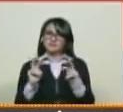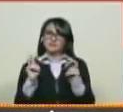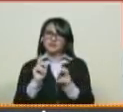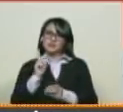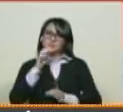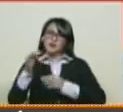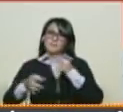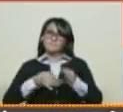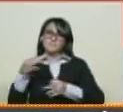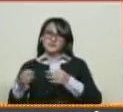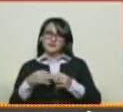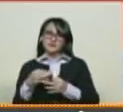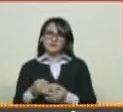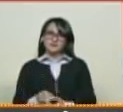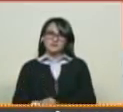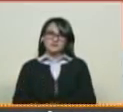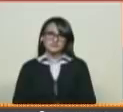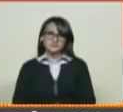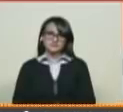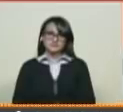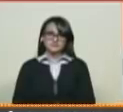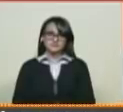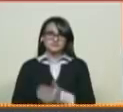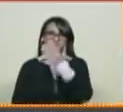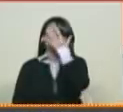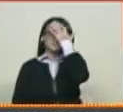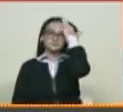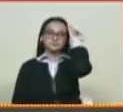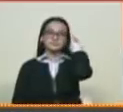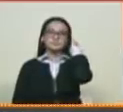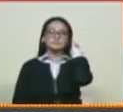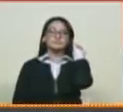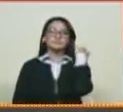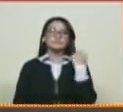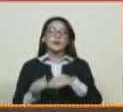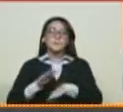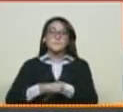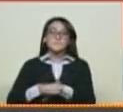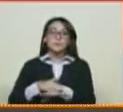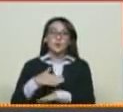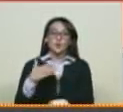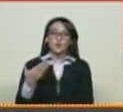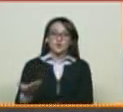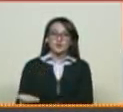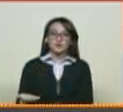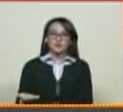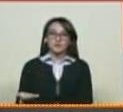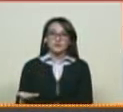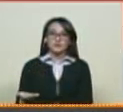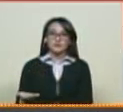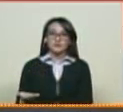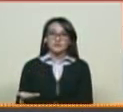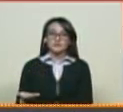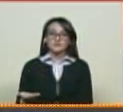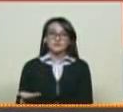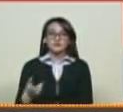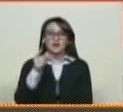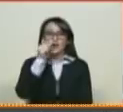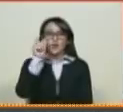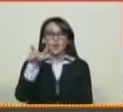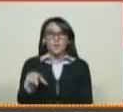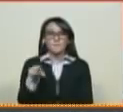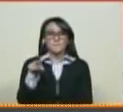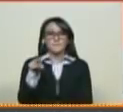explique, sencillamente. Sencillamente se explique por qué razón este señor,